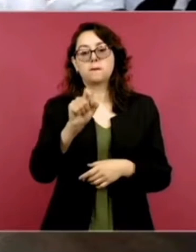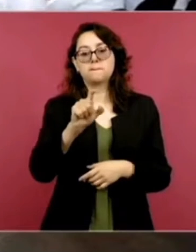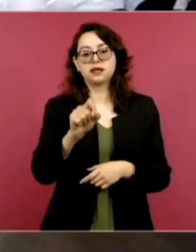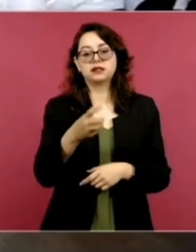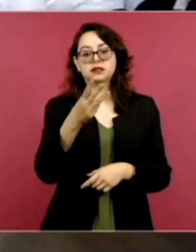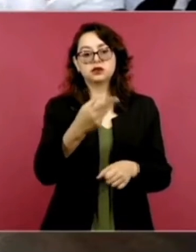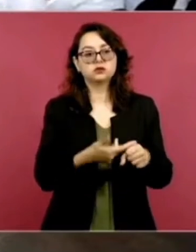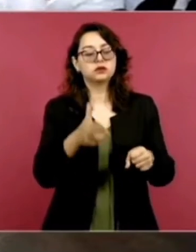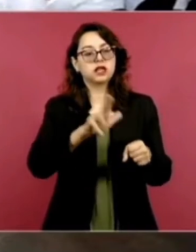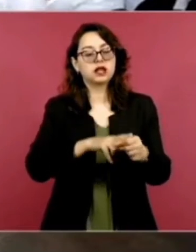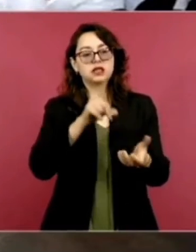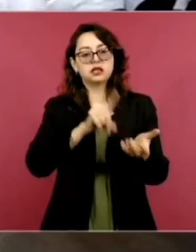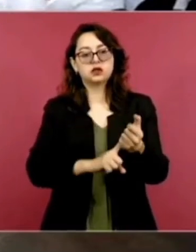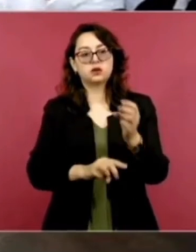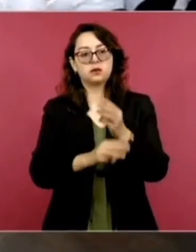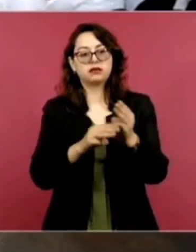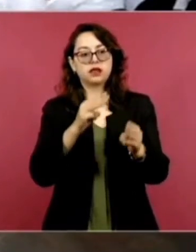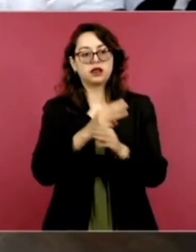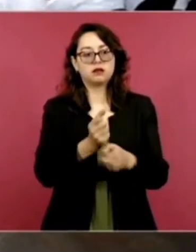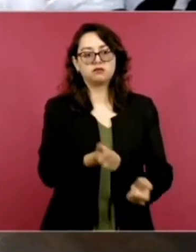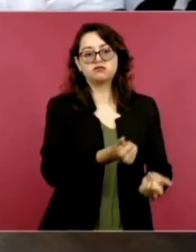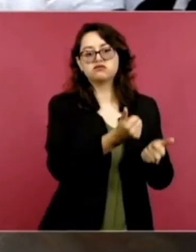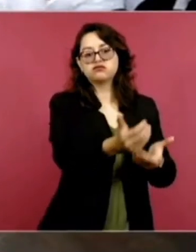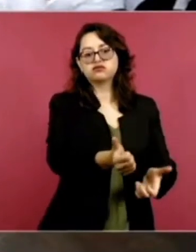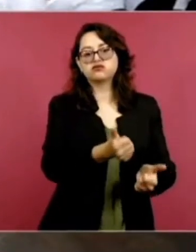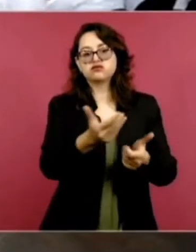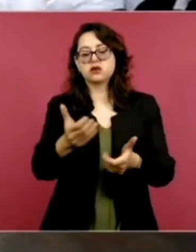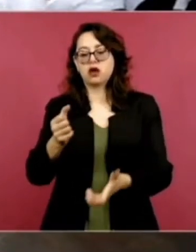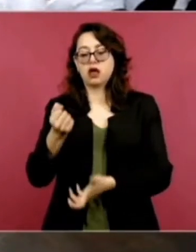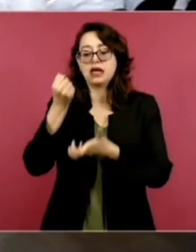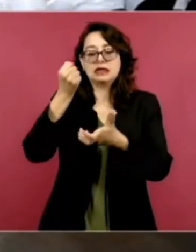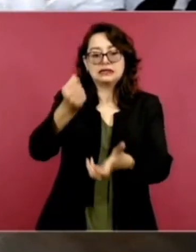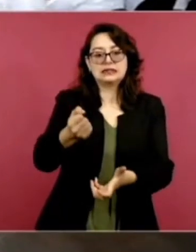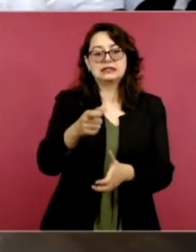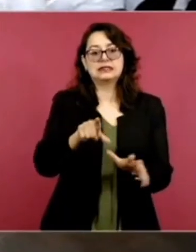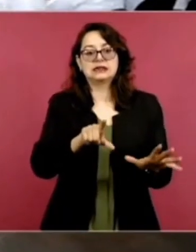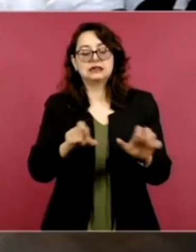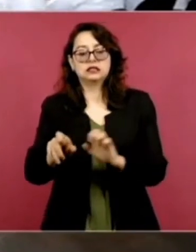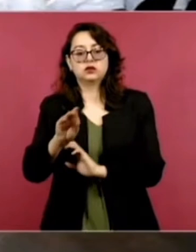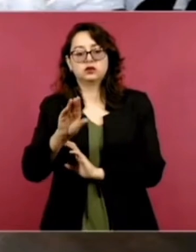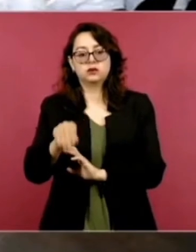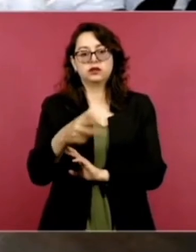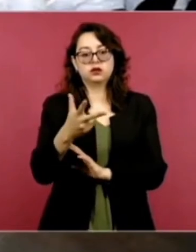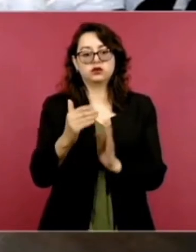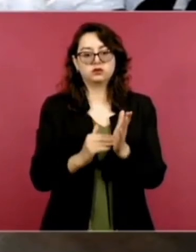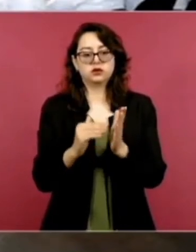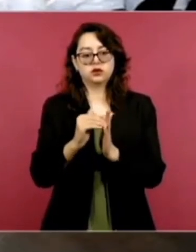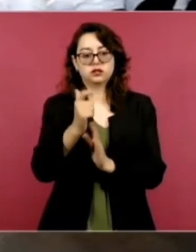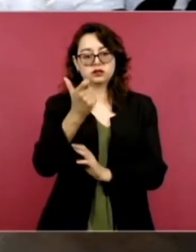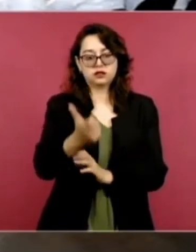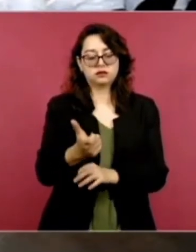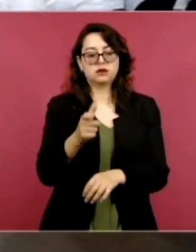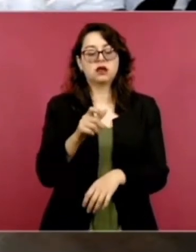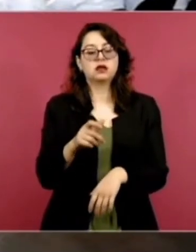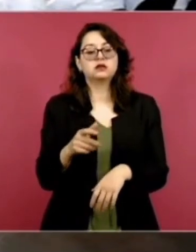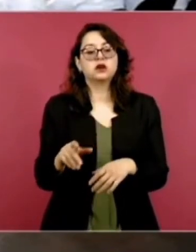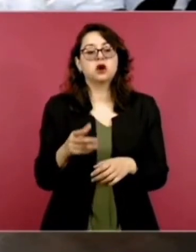de 798.1 millones de pesos. Se han sumado en Tabasco 85 médicas y médicos